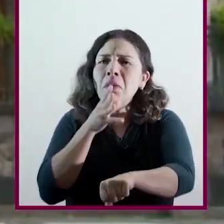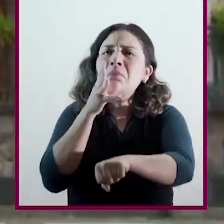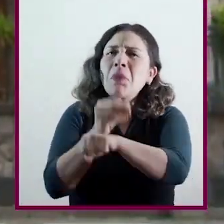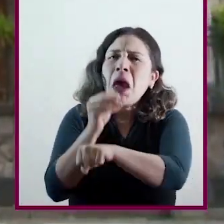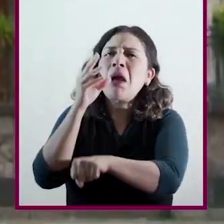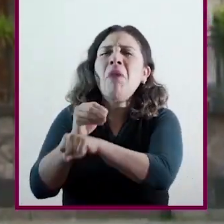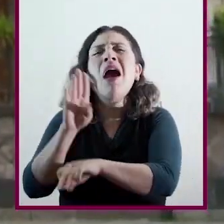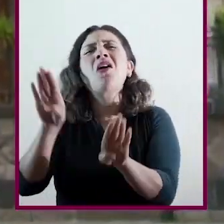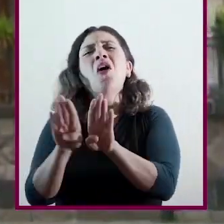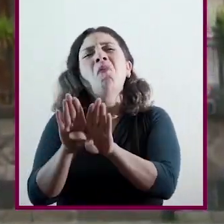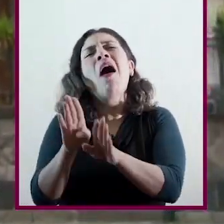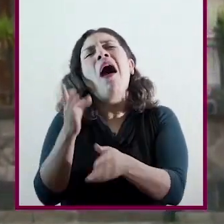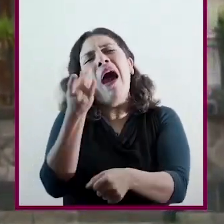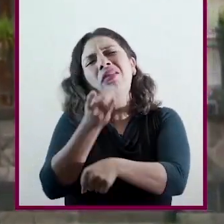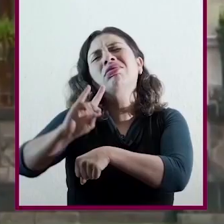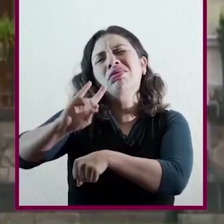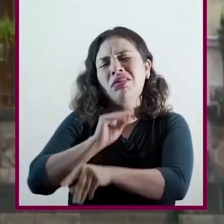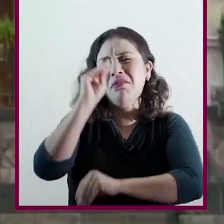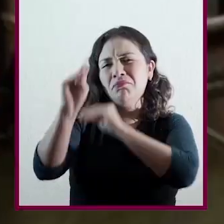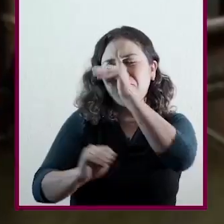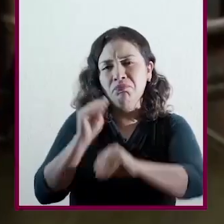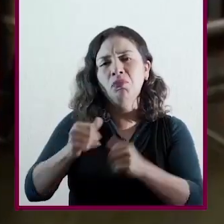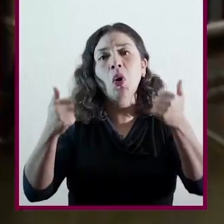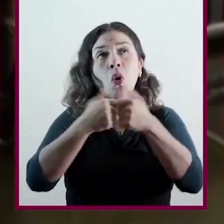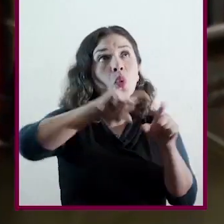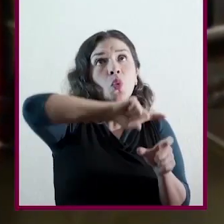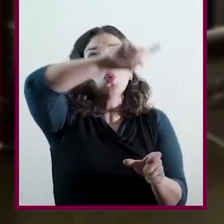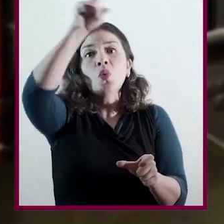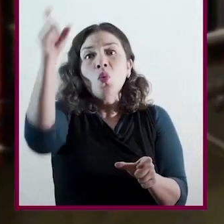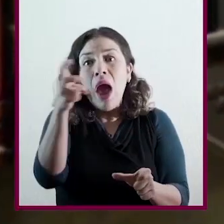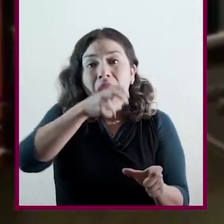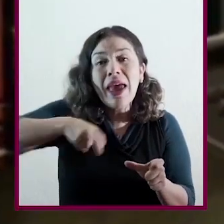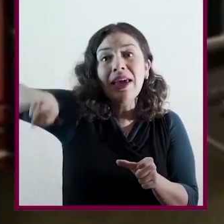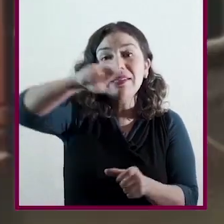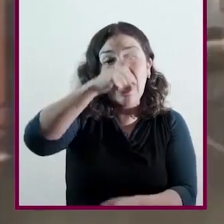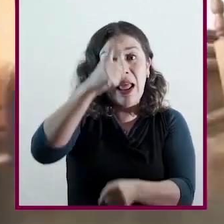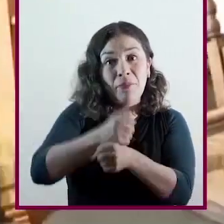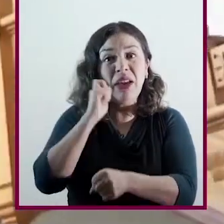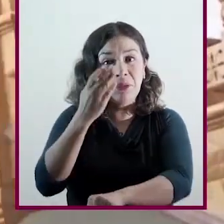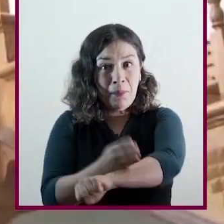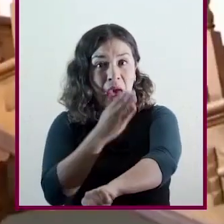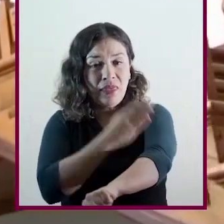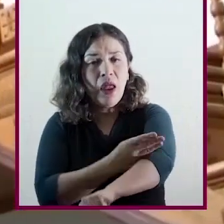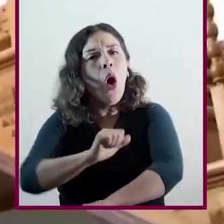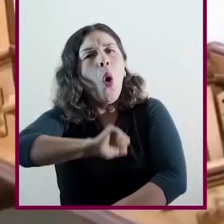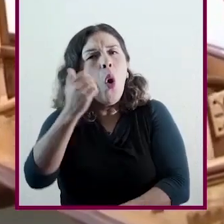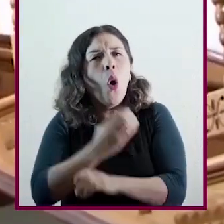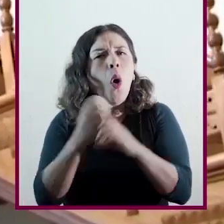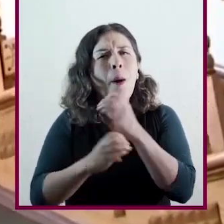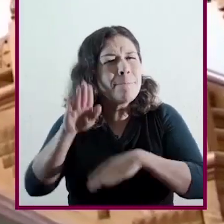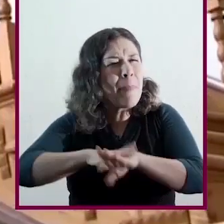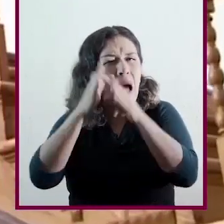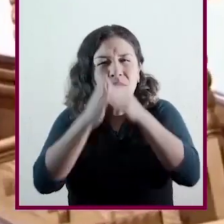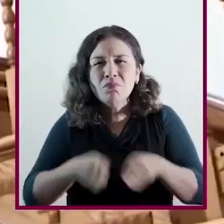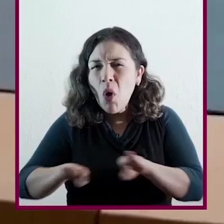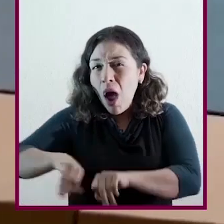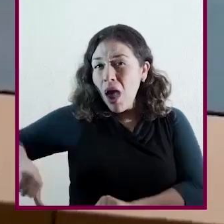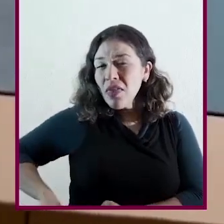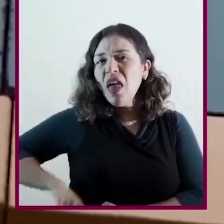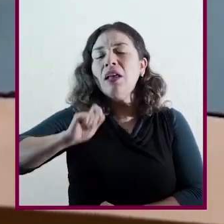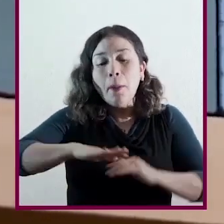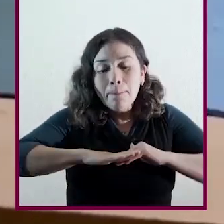sido reparados solo en apariencia. Además de los marcos y la escalera principal de madera, uno de los aspectos